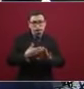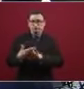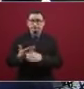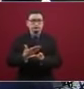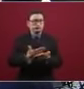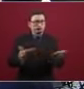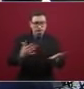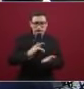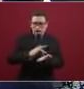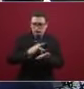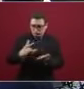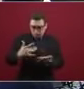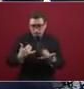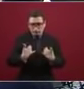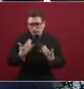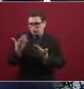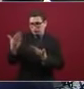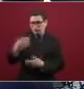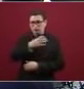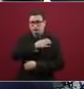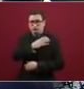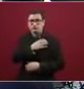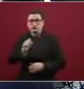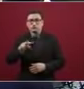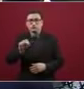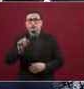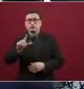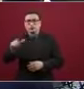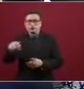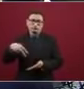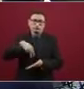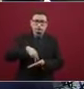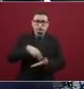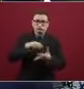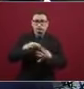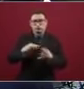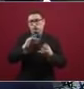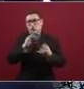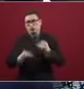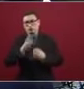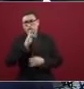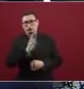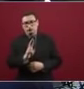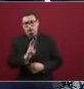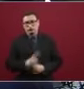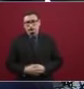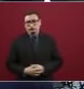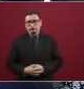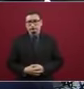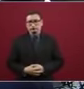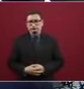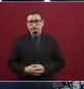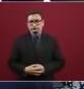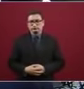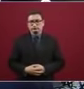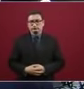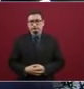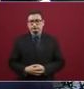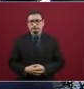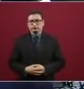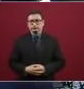Queda aquí en el micrófono mi general Sandoval para la última respuesta. Gracias.